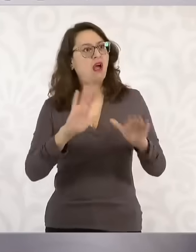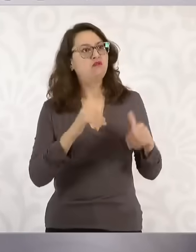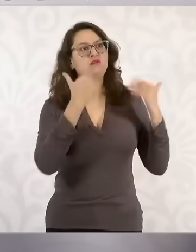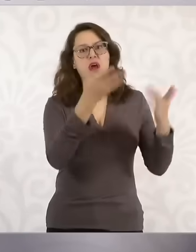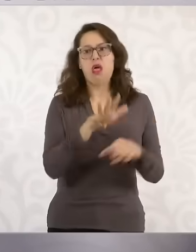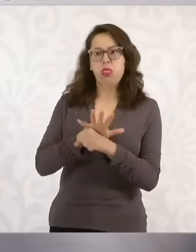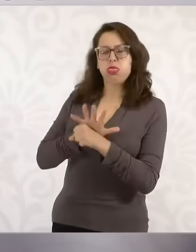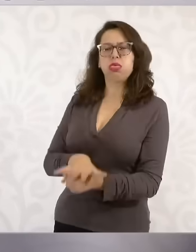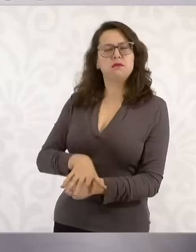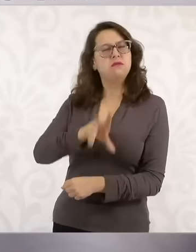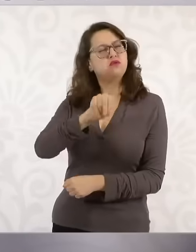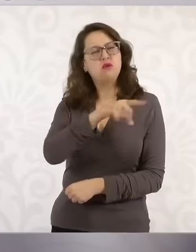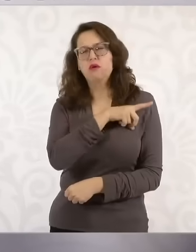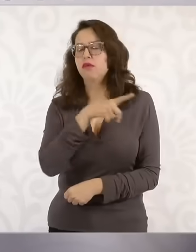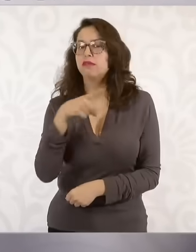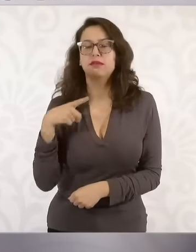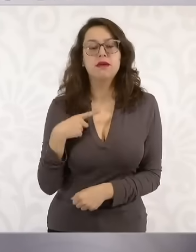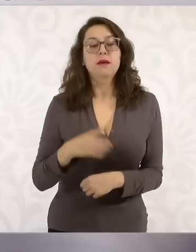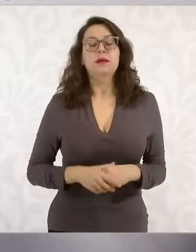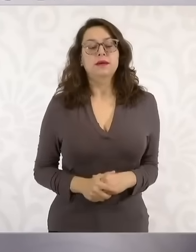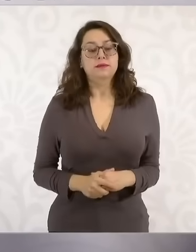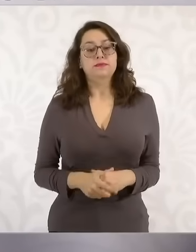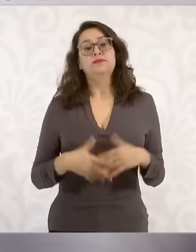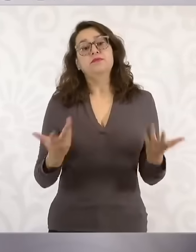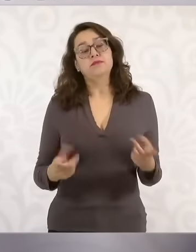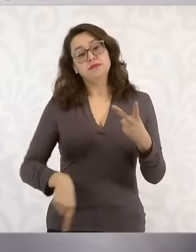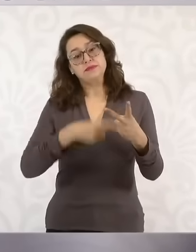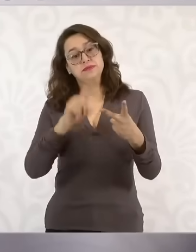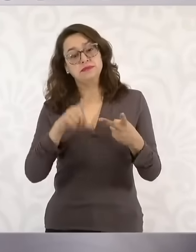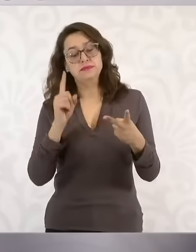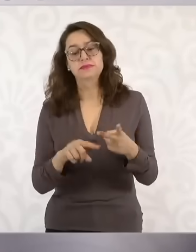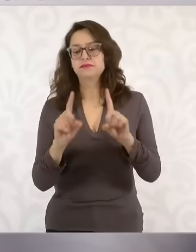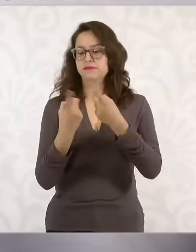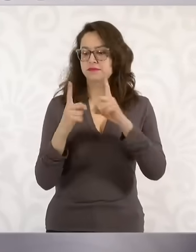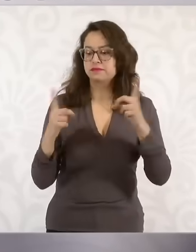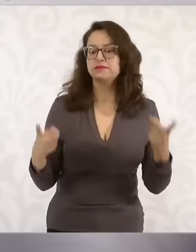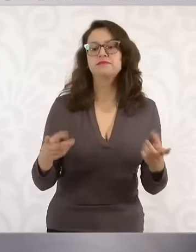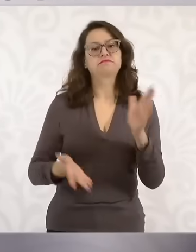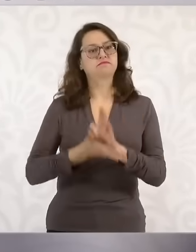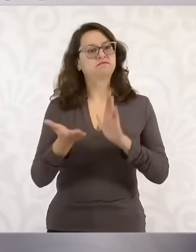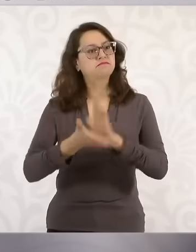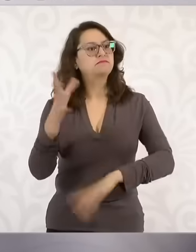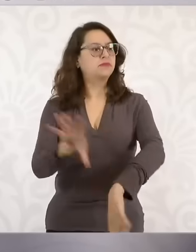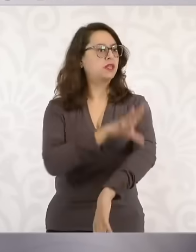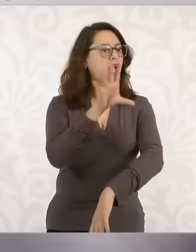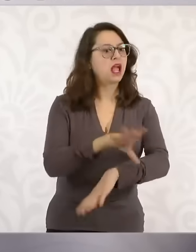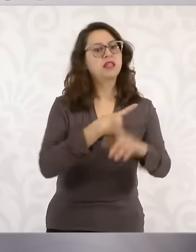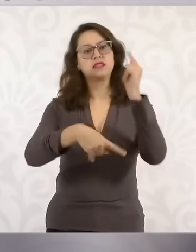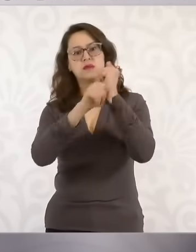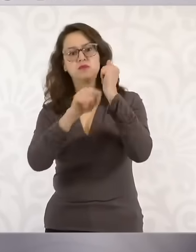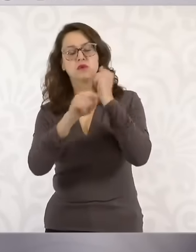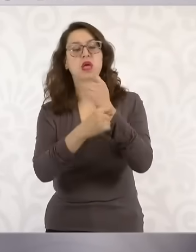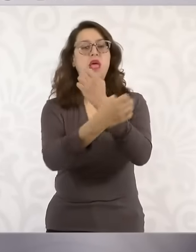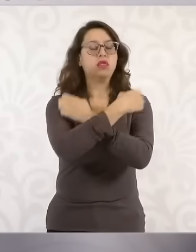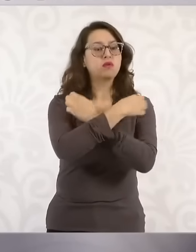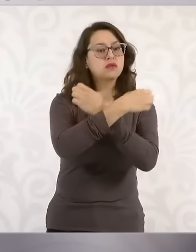Segundo, la inversión productiva orientada al desarrollo en infraestructura, energía, transporte, educación,